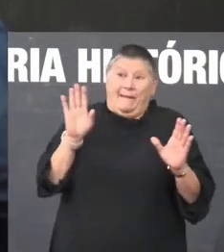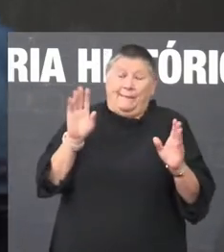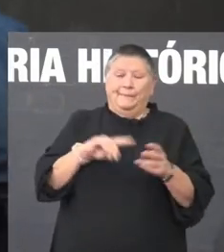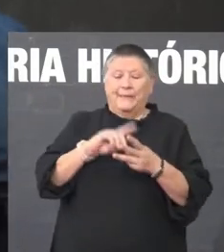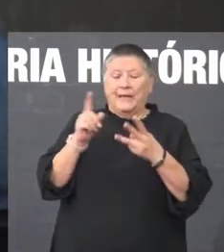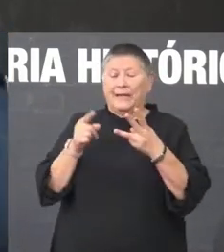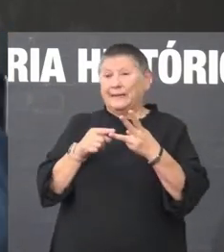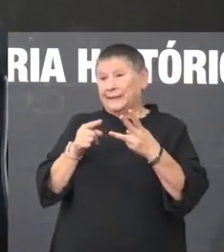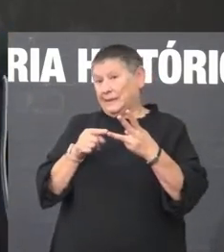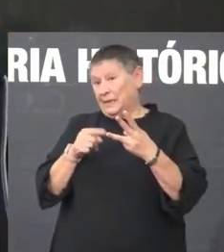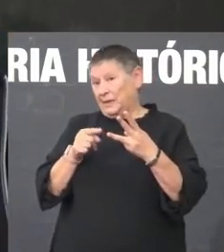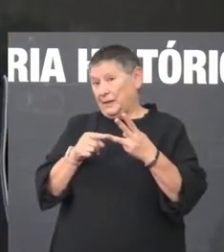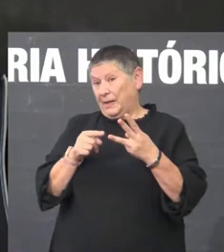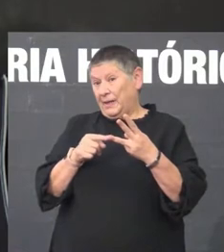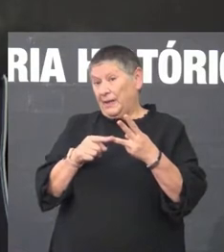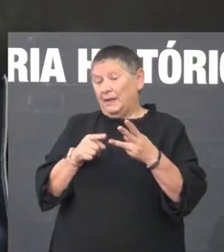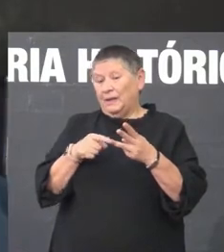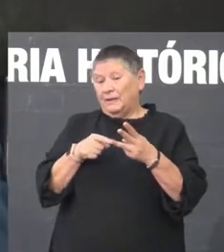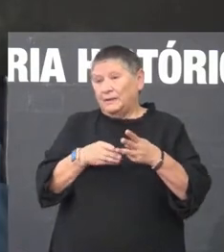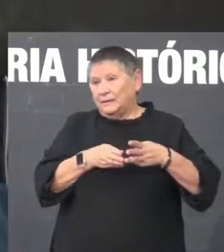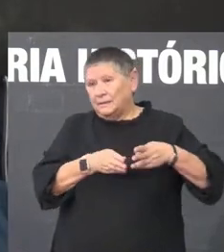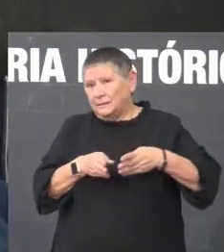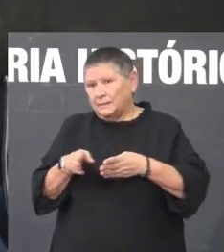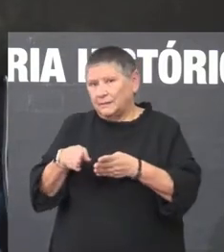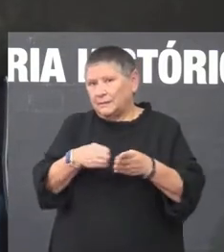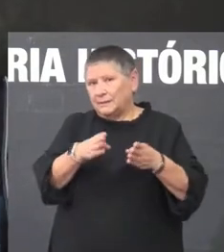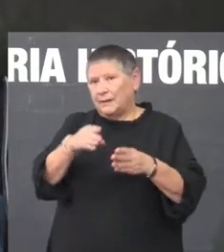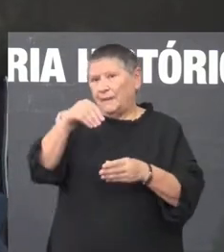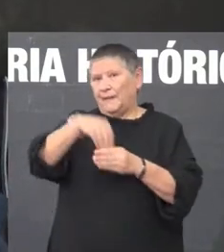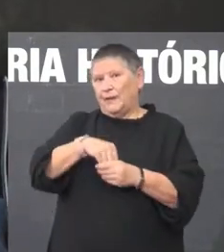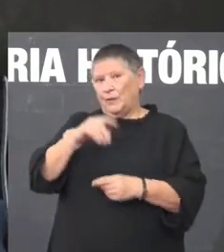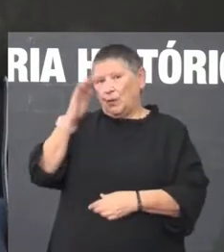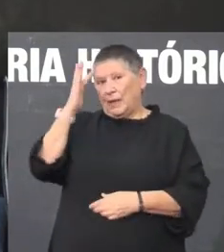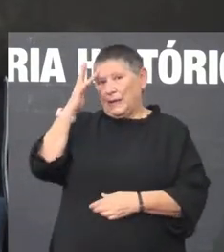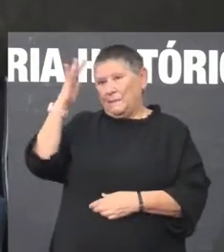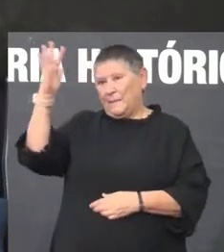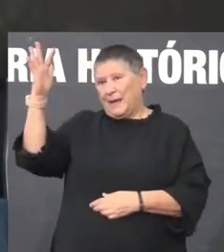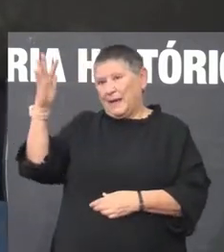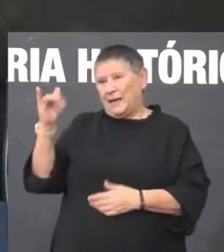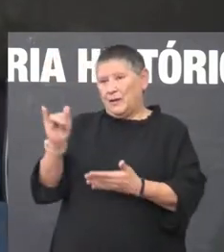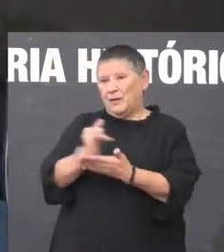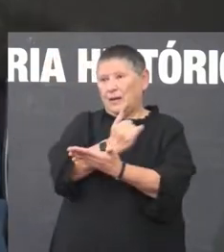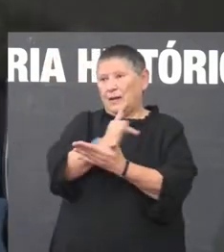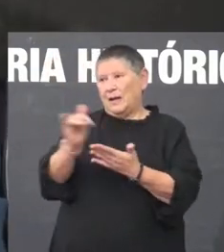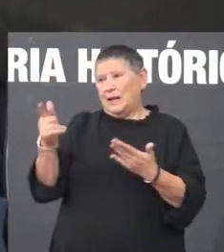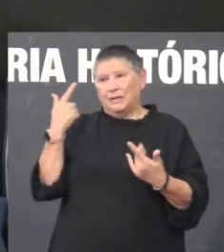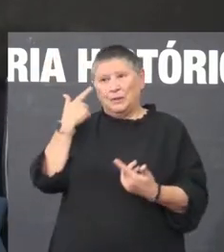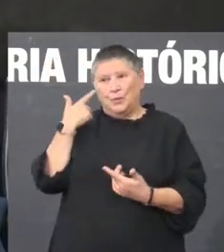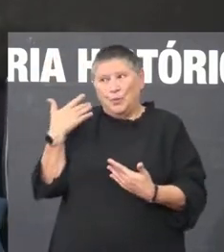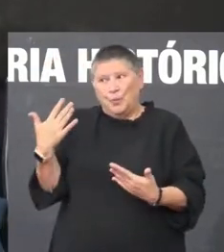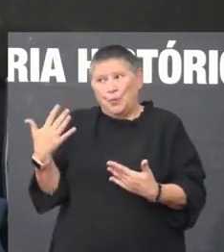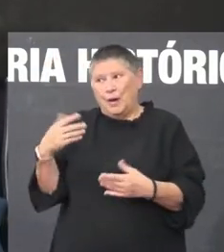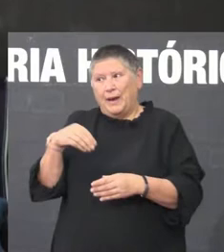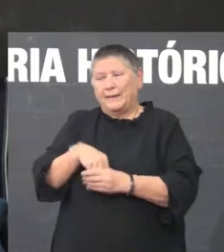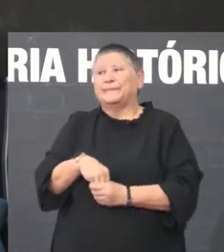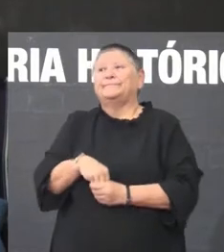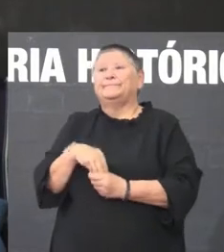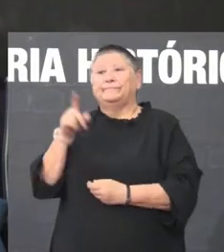está incardinada en el imaginario de las clases populares también, es